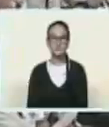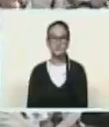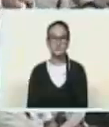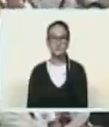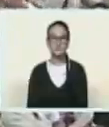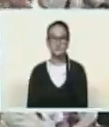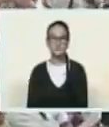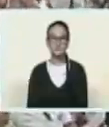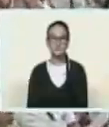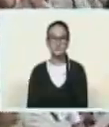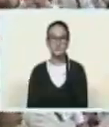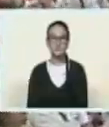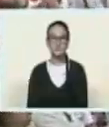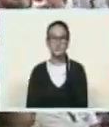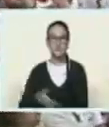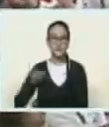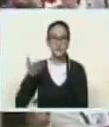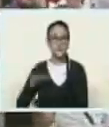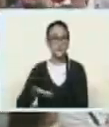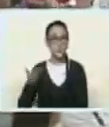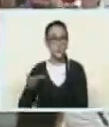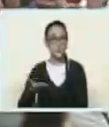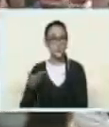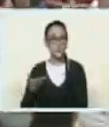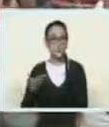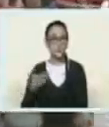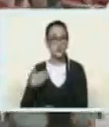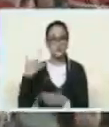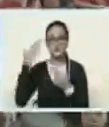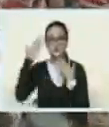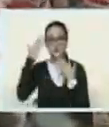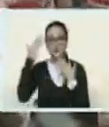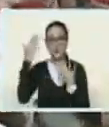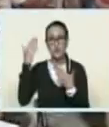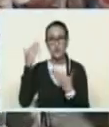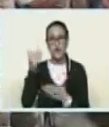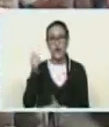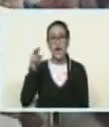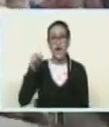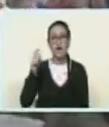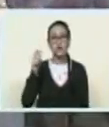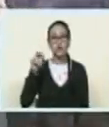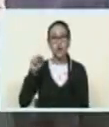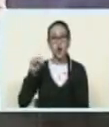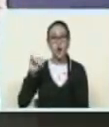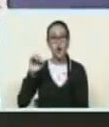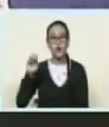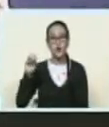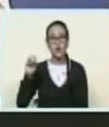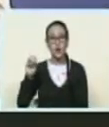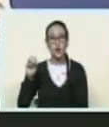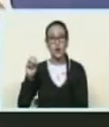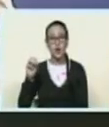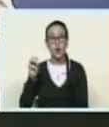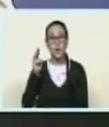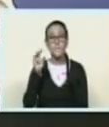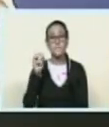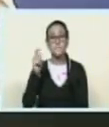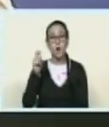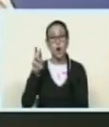muy importantes, quiero saludar a Antonio Potro Álvarez, símbolo de la